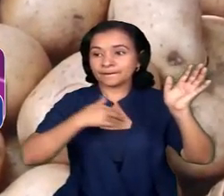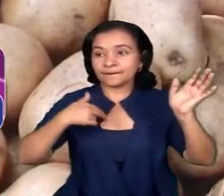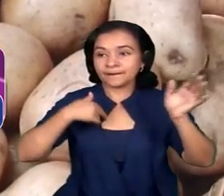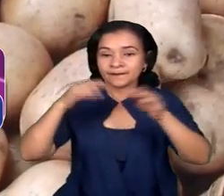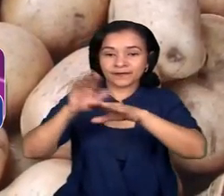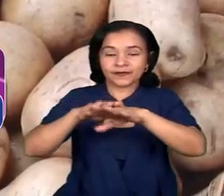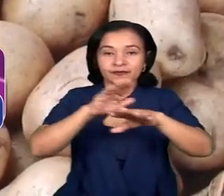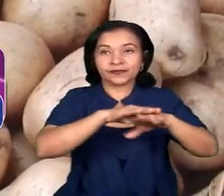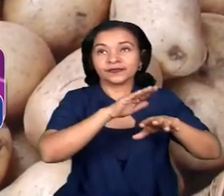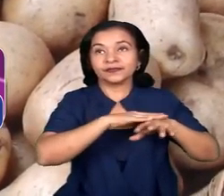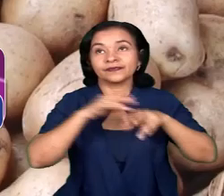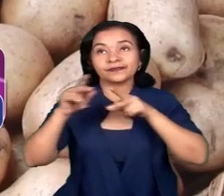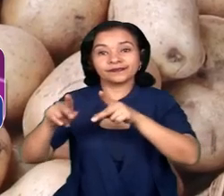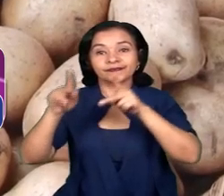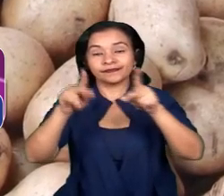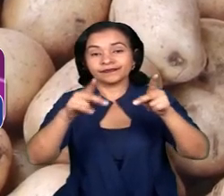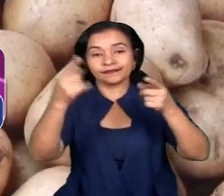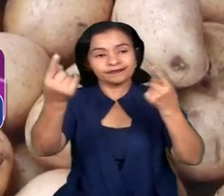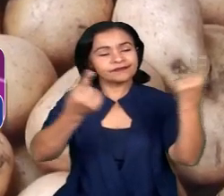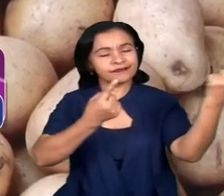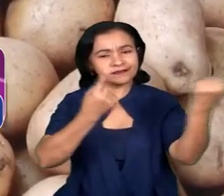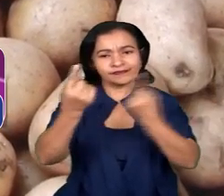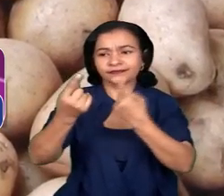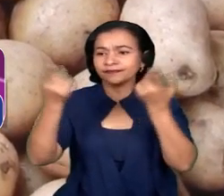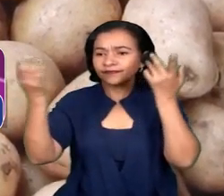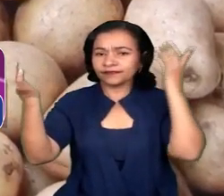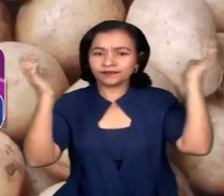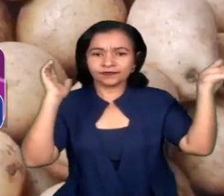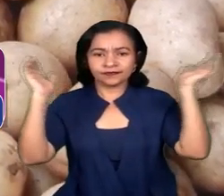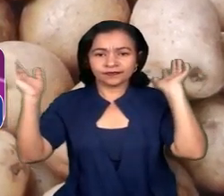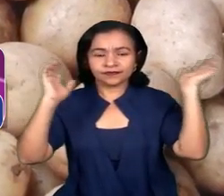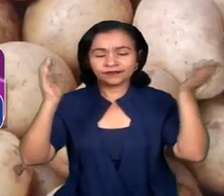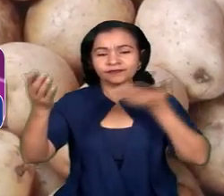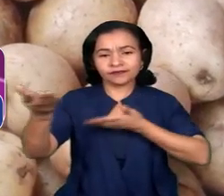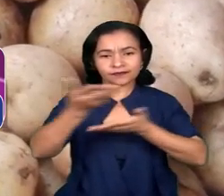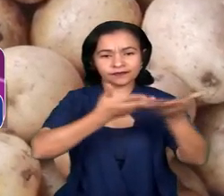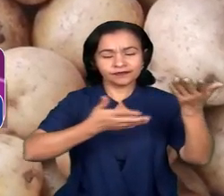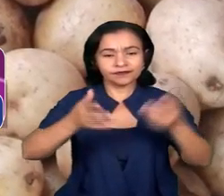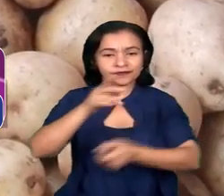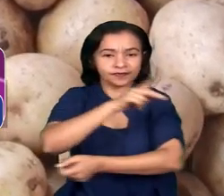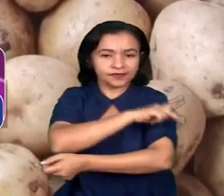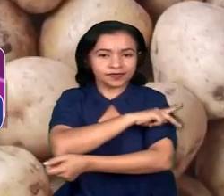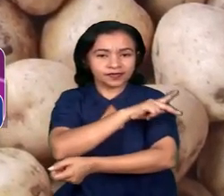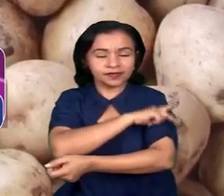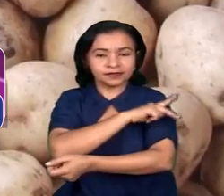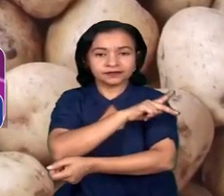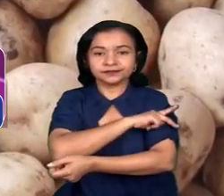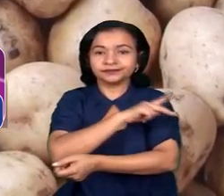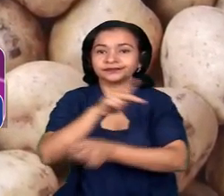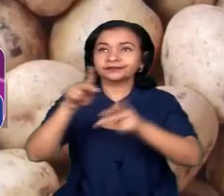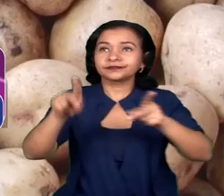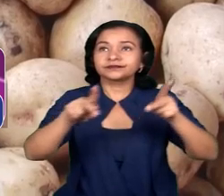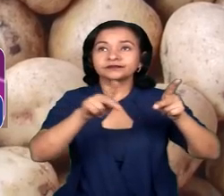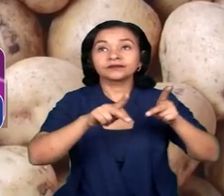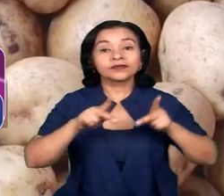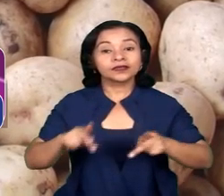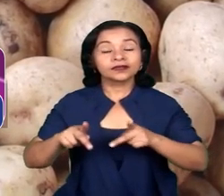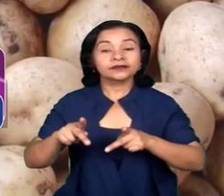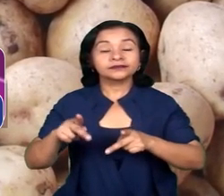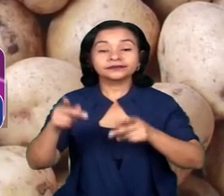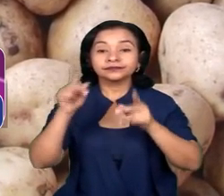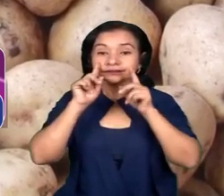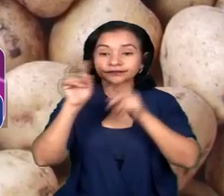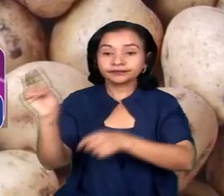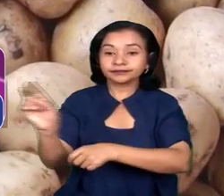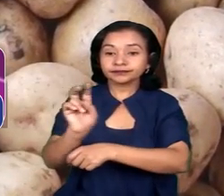la población que pueda llegar a los mercados, que se acerque con confianza, que la Policía Nacional, con los guardas de